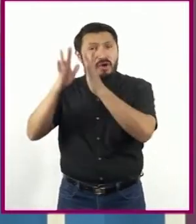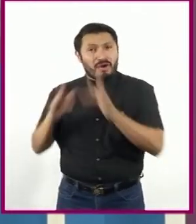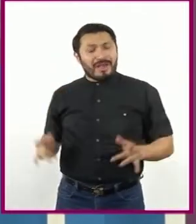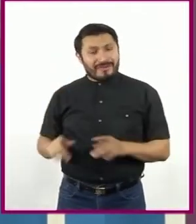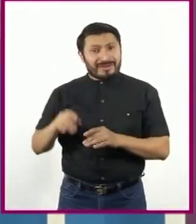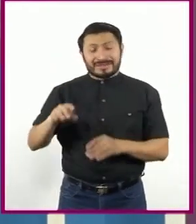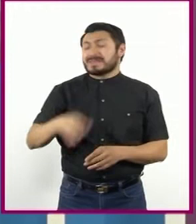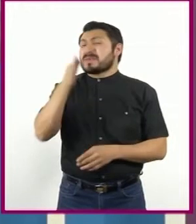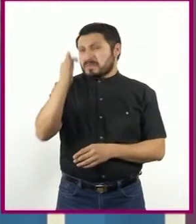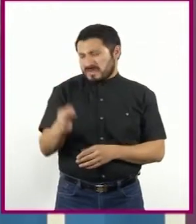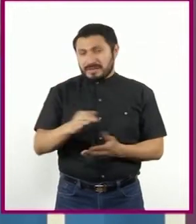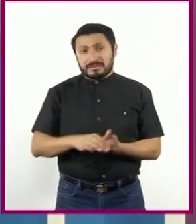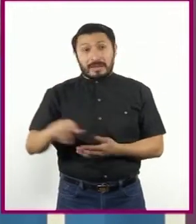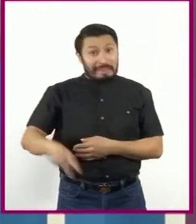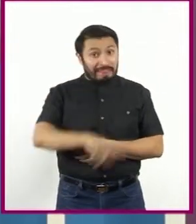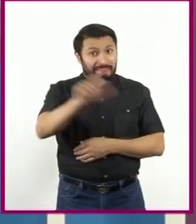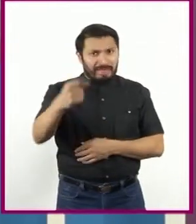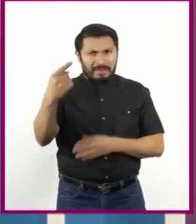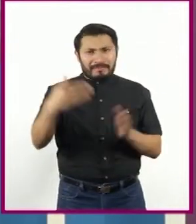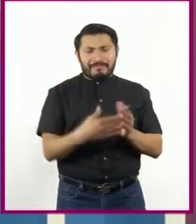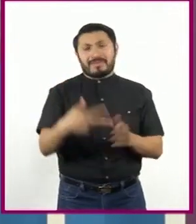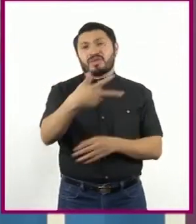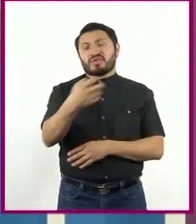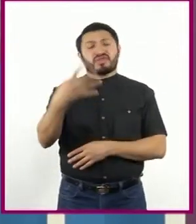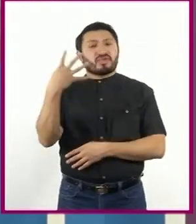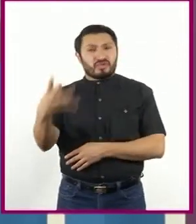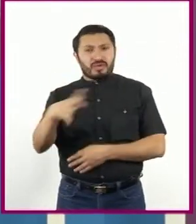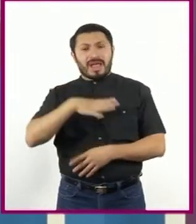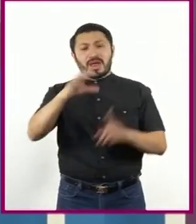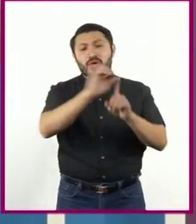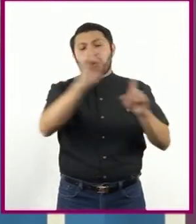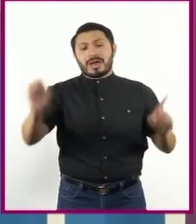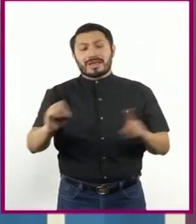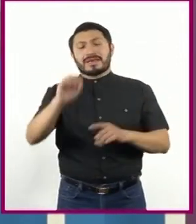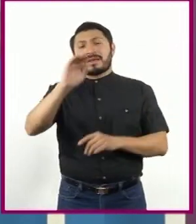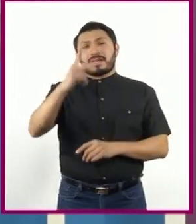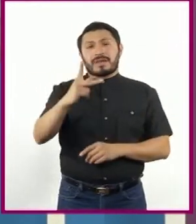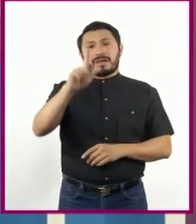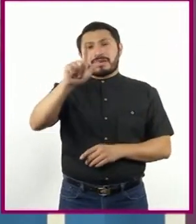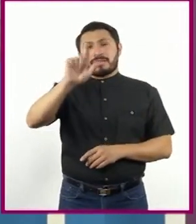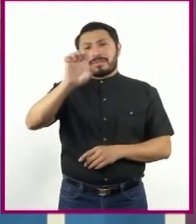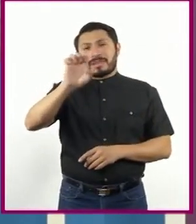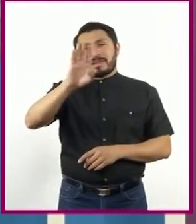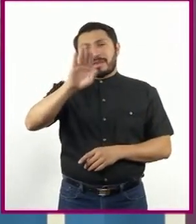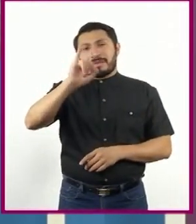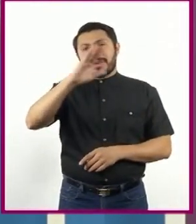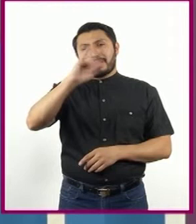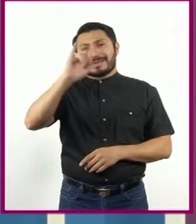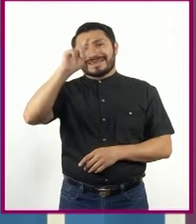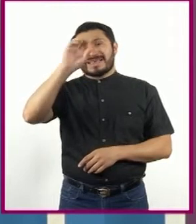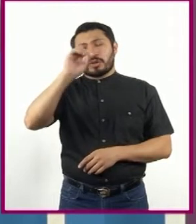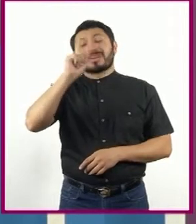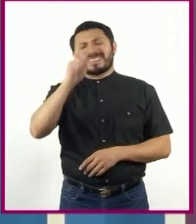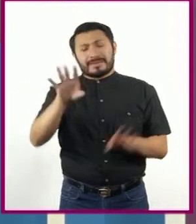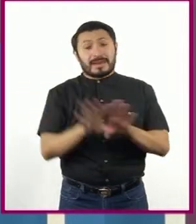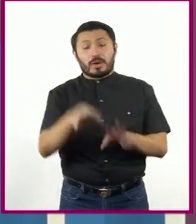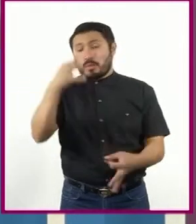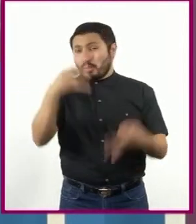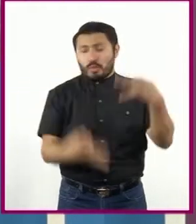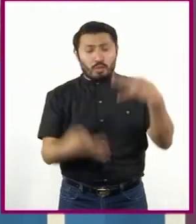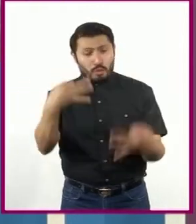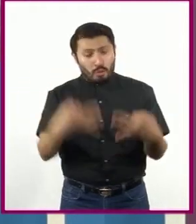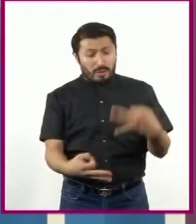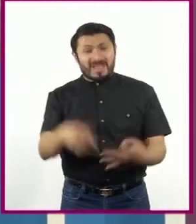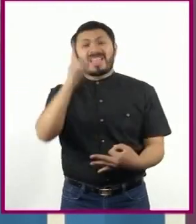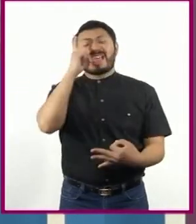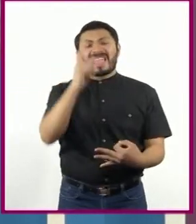En 1804 organizó un plebiscito, es decir, procedimiento jurídico que consiste en